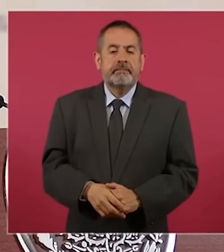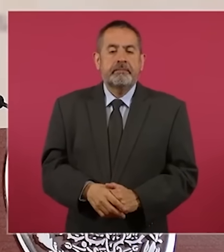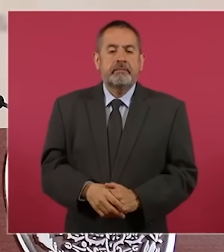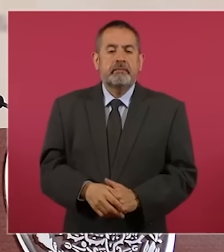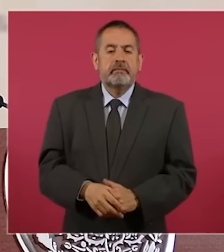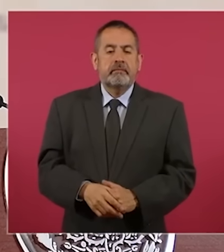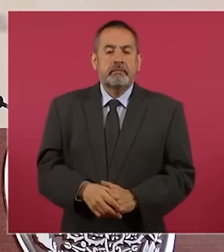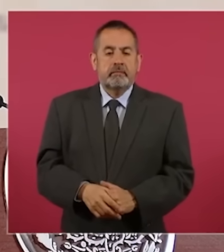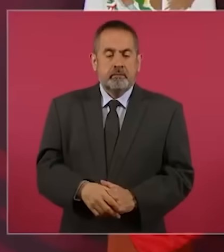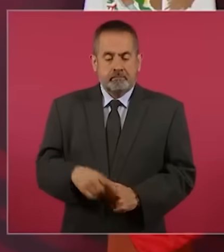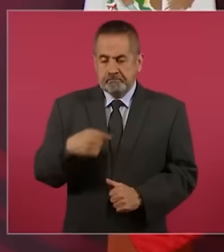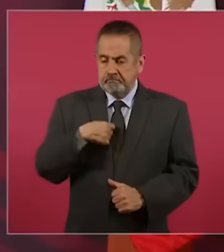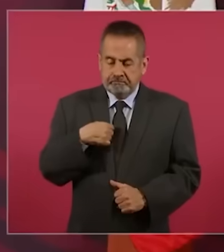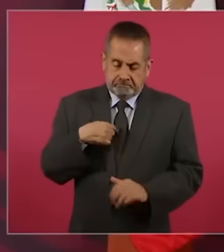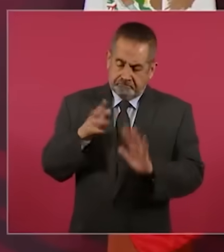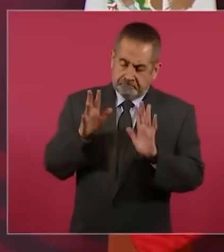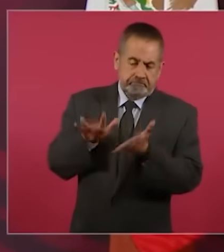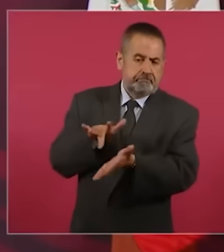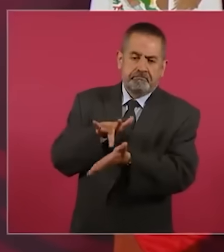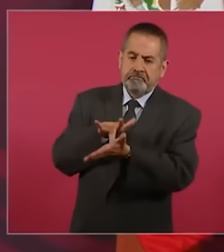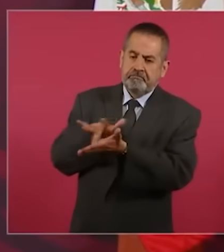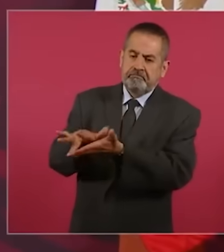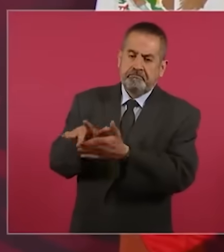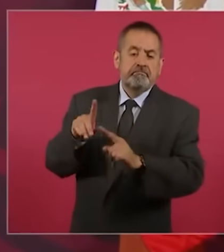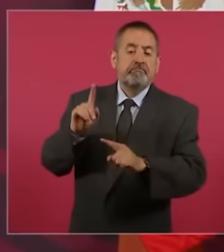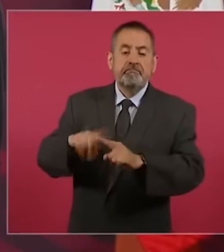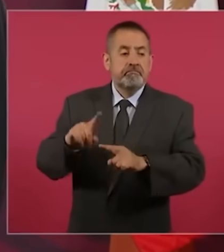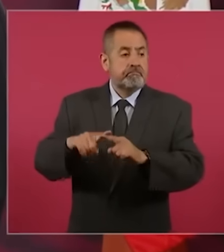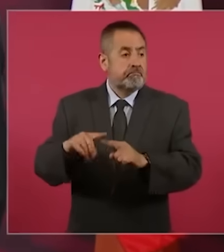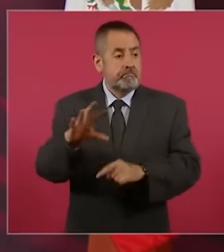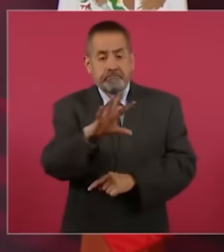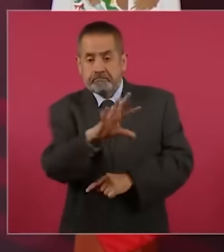yo apoyo a